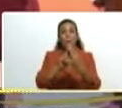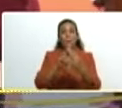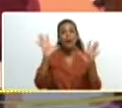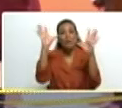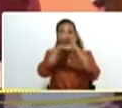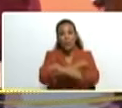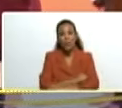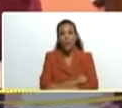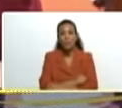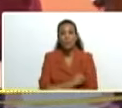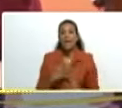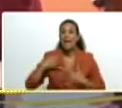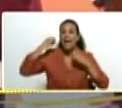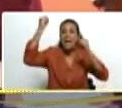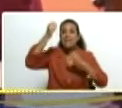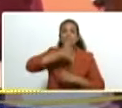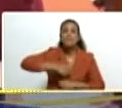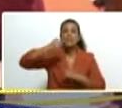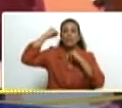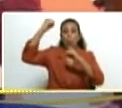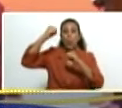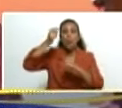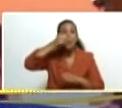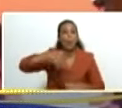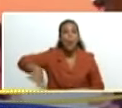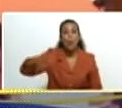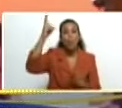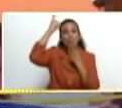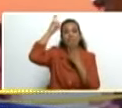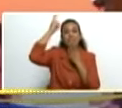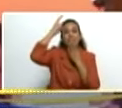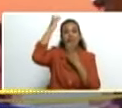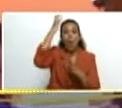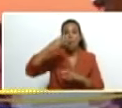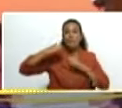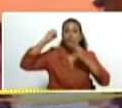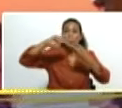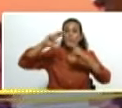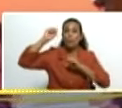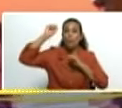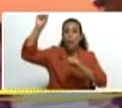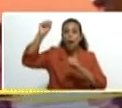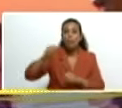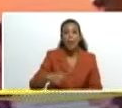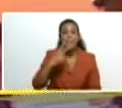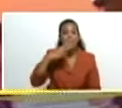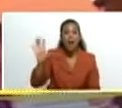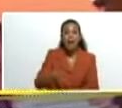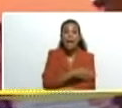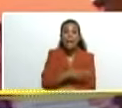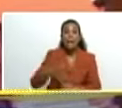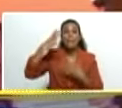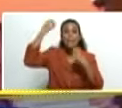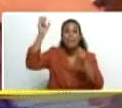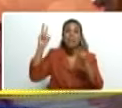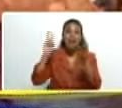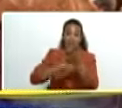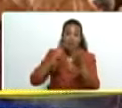gracias. Que viva la resistencia de los pueblos indígenas, que viva la patria, que viva el canto, que viva la